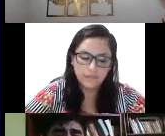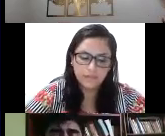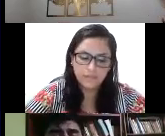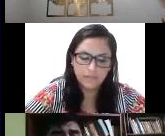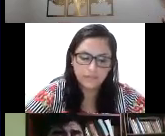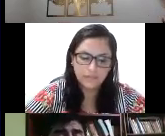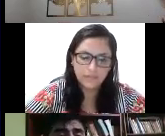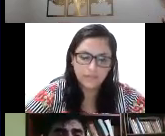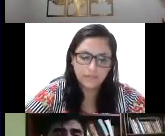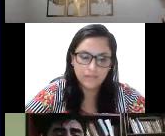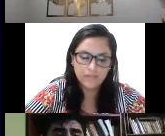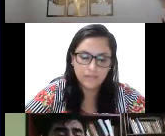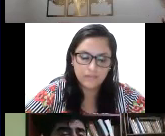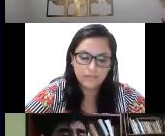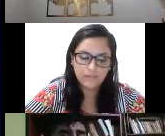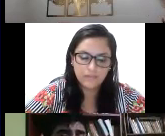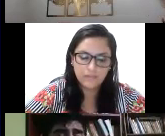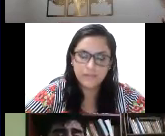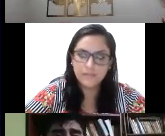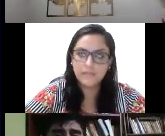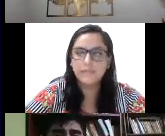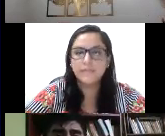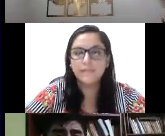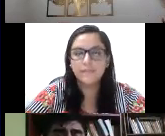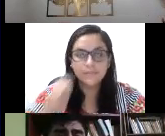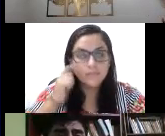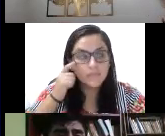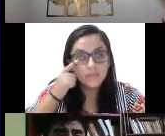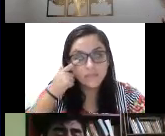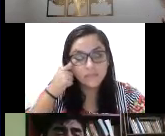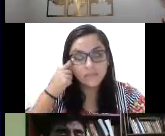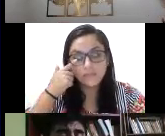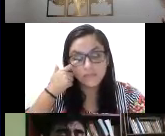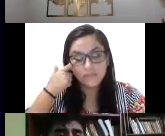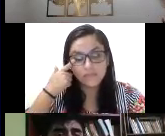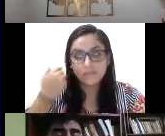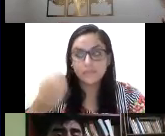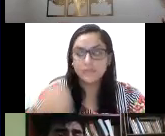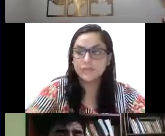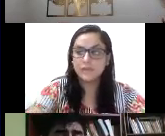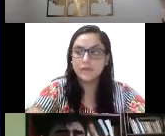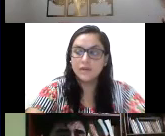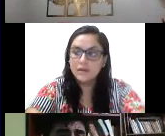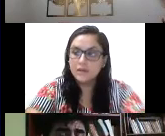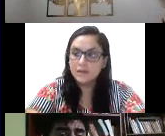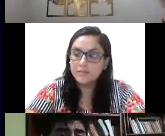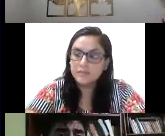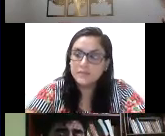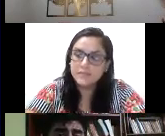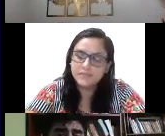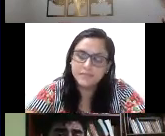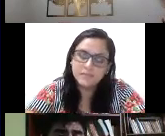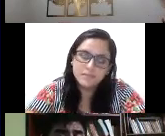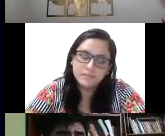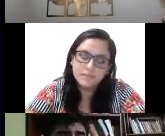también integradores, ¿no? De su estilo de vida, ¿no? Para evitar que hayan recaídas y que básicamente mejore lo que